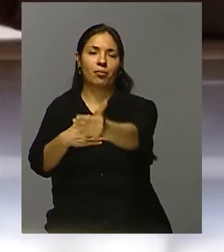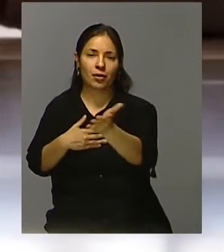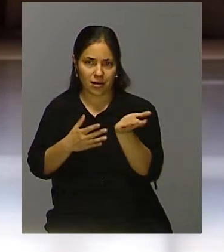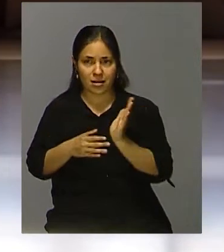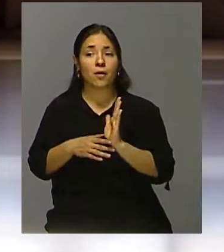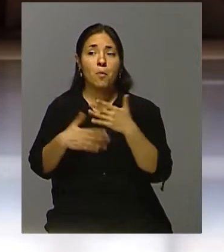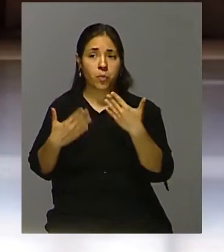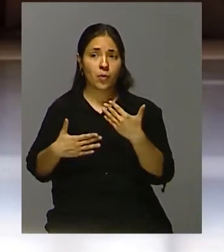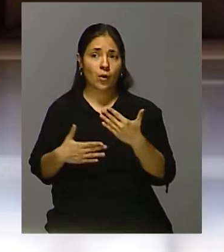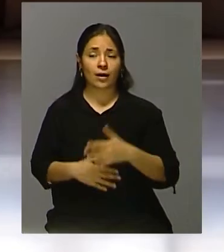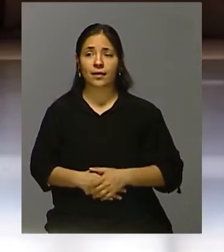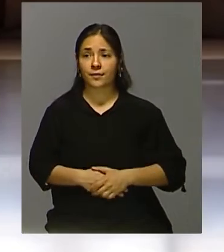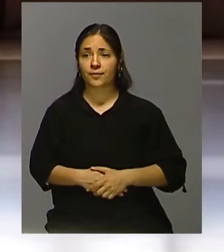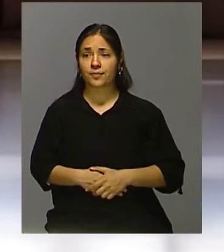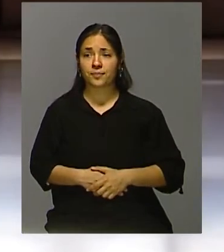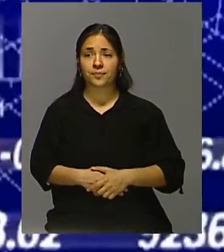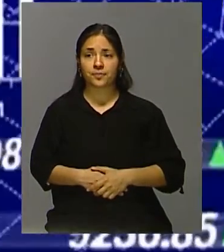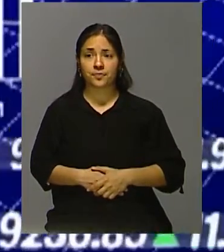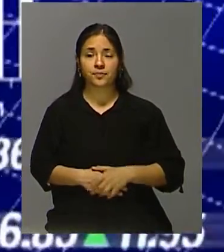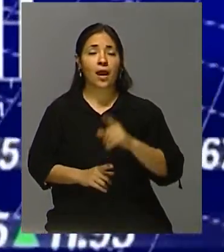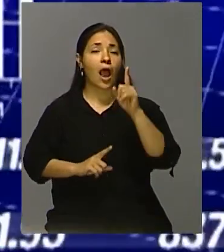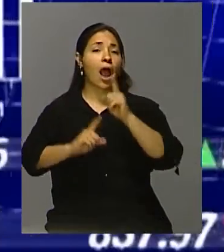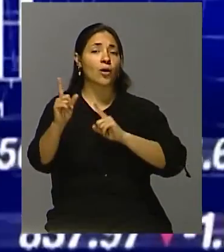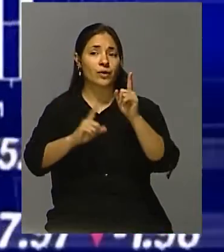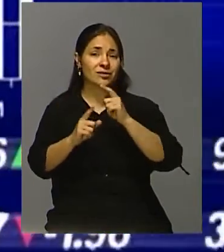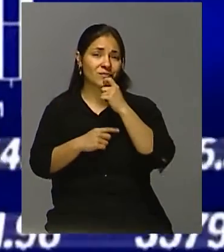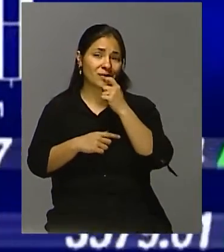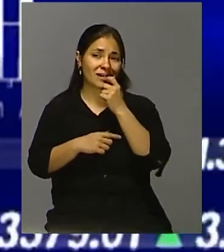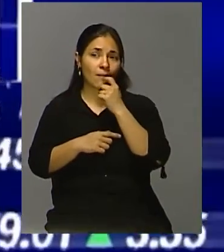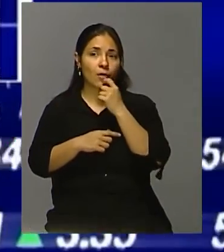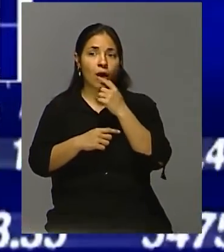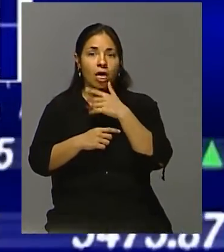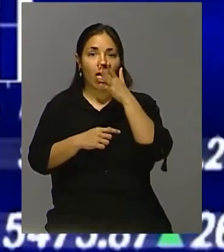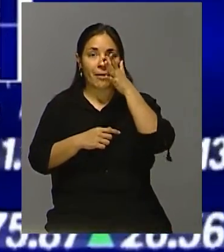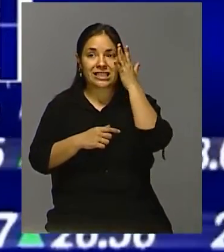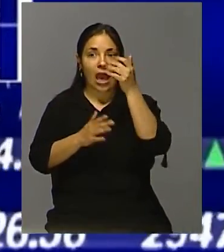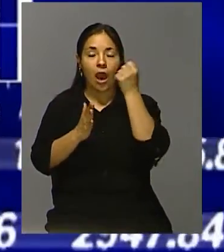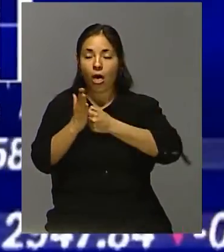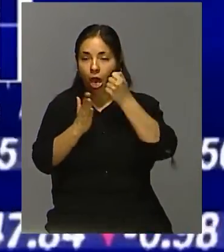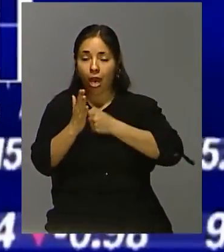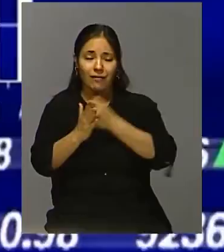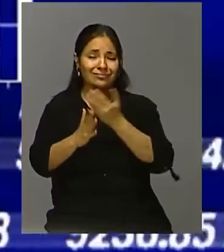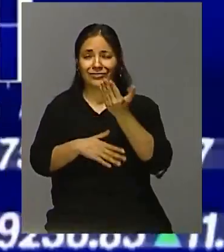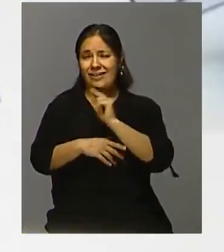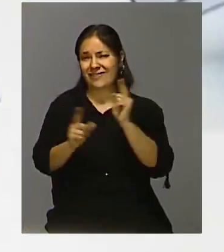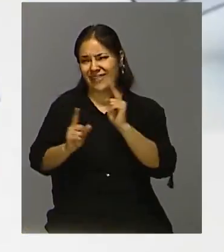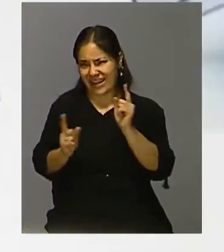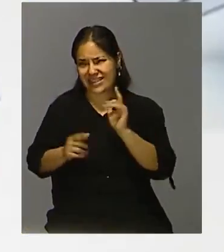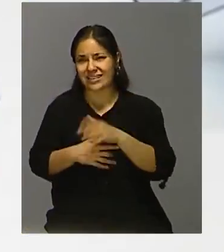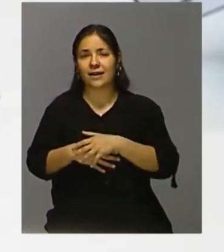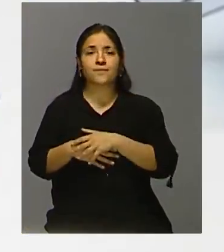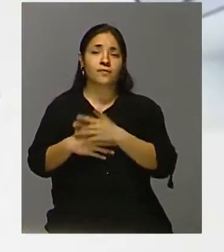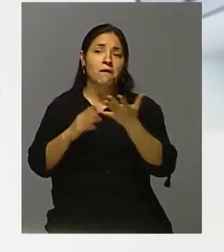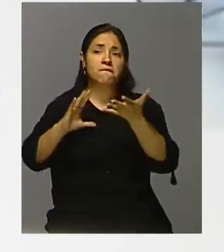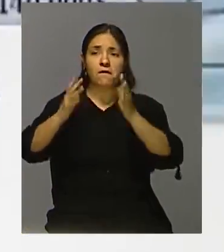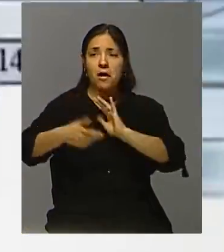largo plazo con, en algunas ocasiones, muy pocos esfuerzos de nuestra parte. Podemos entrar si querés en eso, pero hay distintas